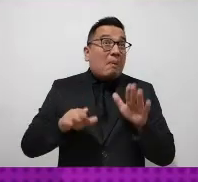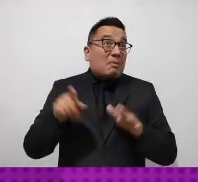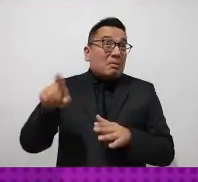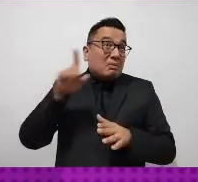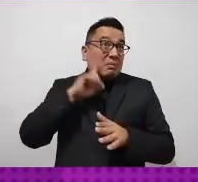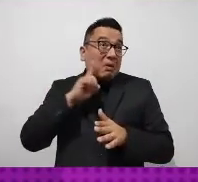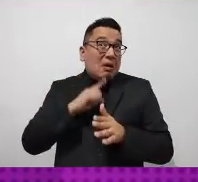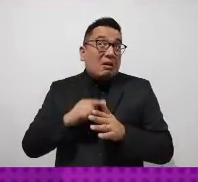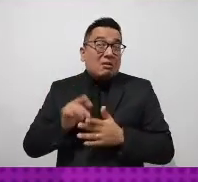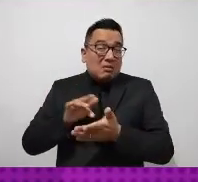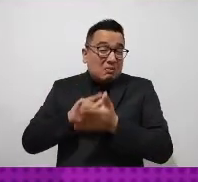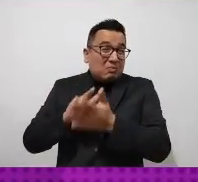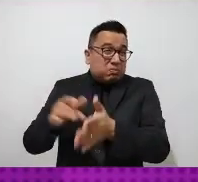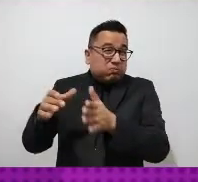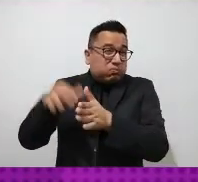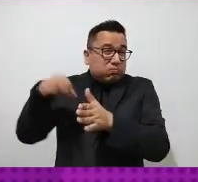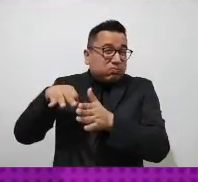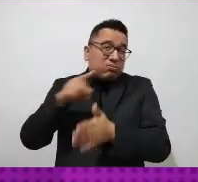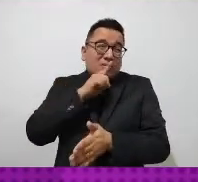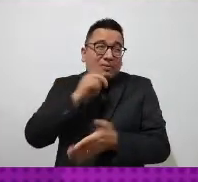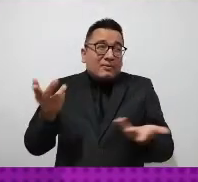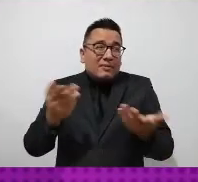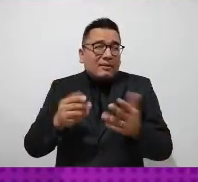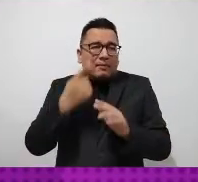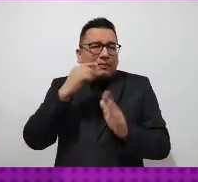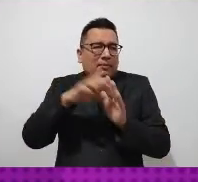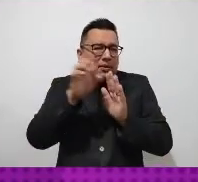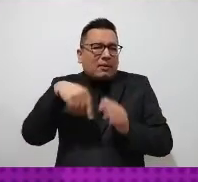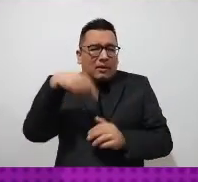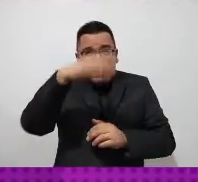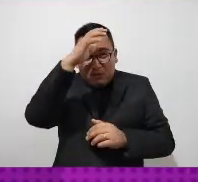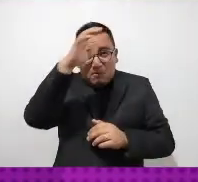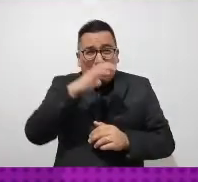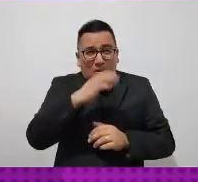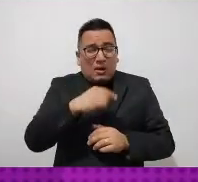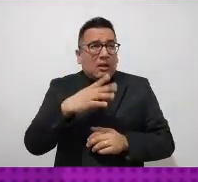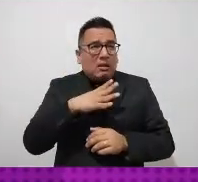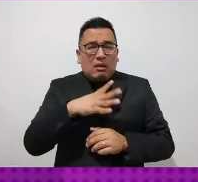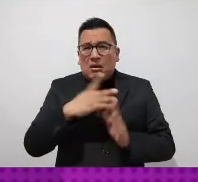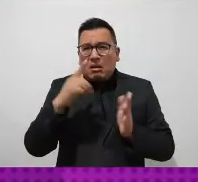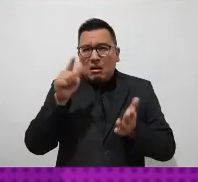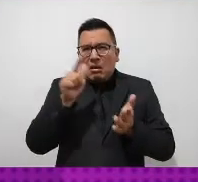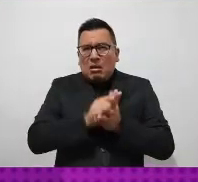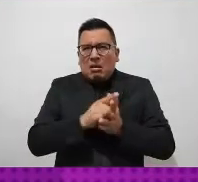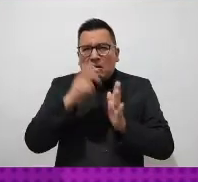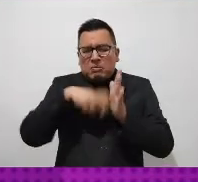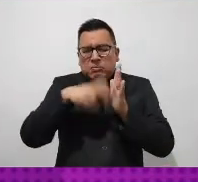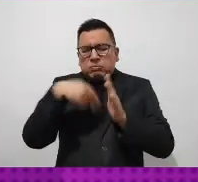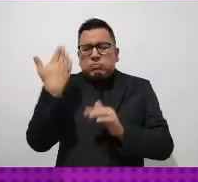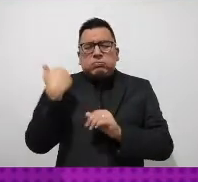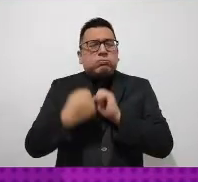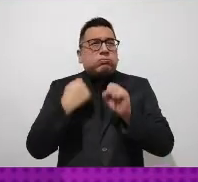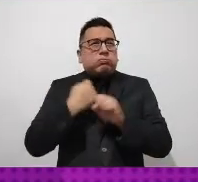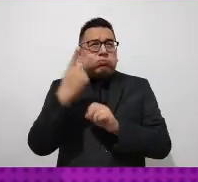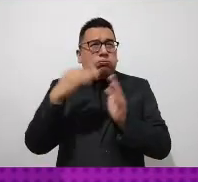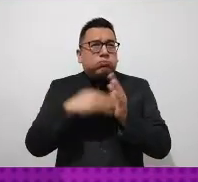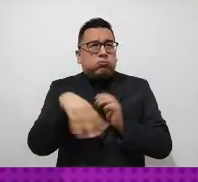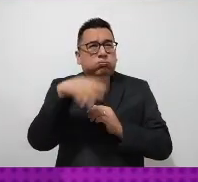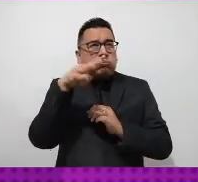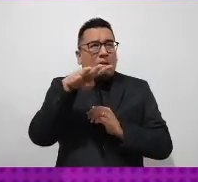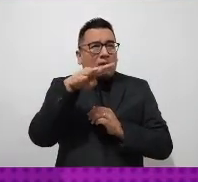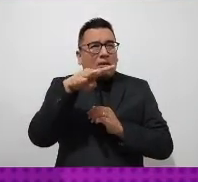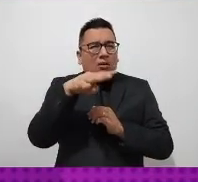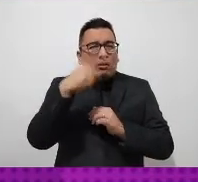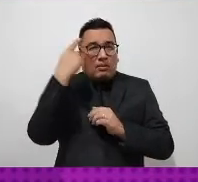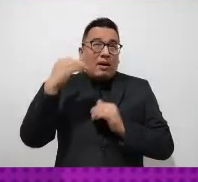veces por ellas, y prueba de ello es que en el estado de Coahuila, aún con esta reforma del 2019 de paridad, tenemos